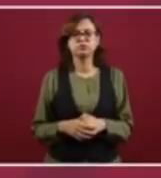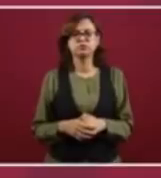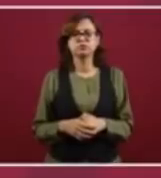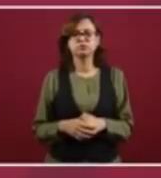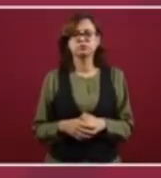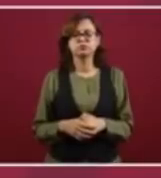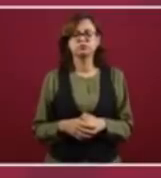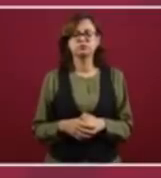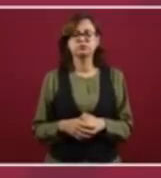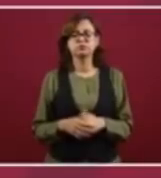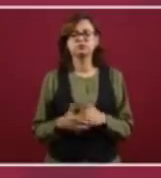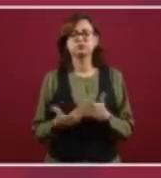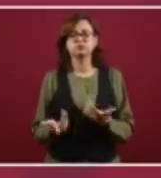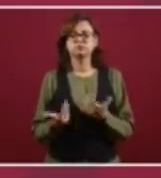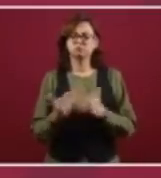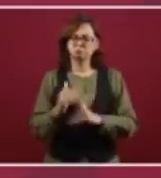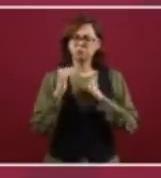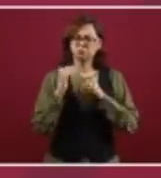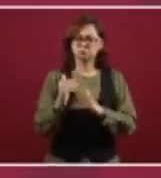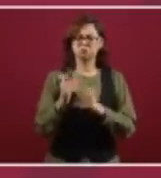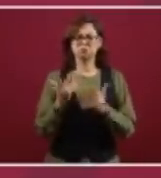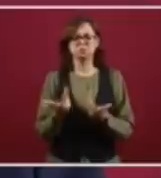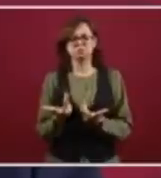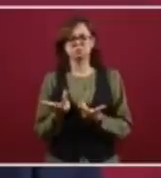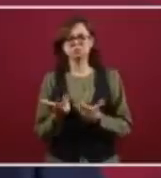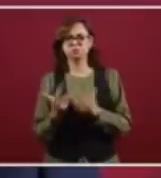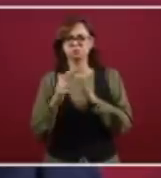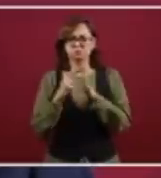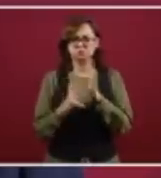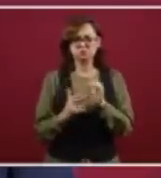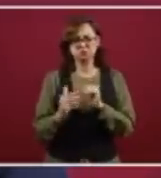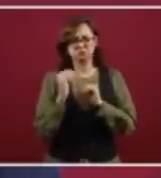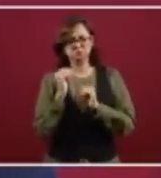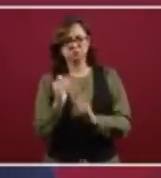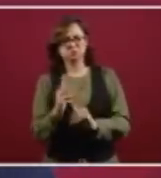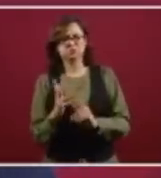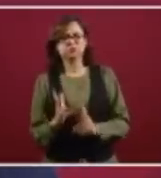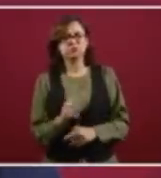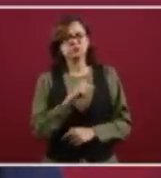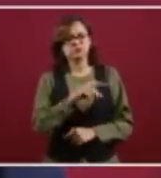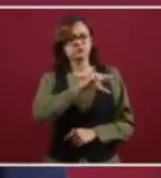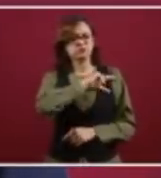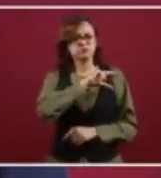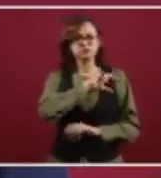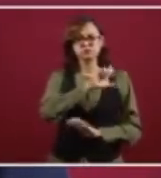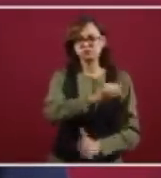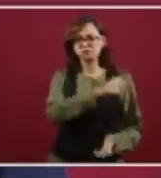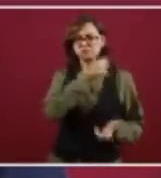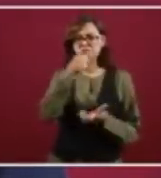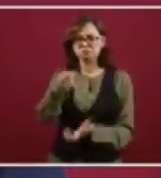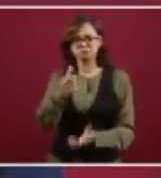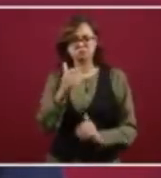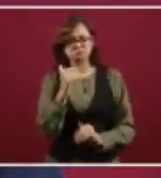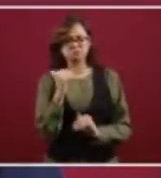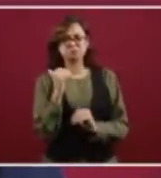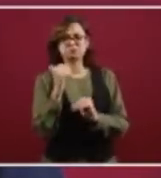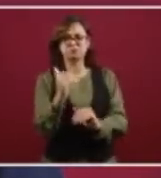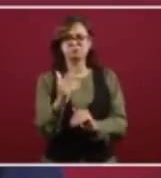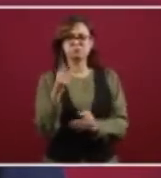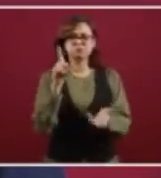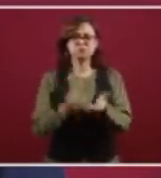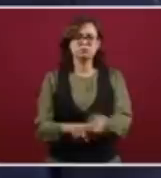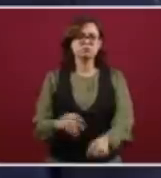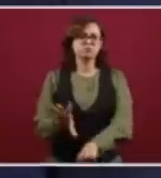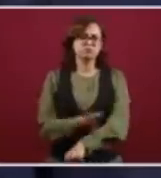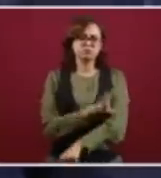hasta dónde se puede permitir inversión privada en el sector